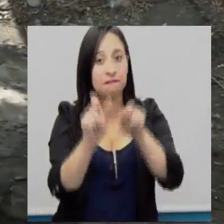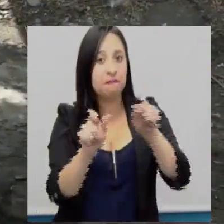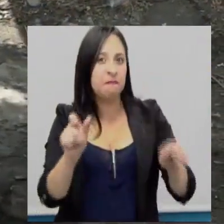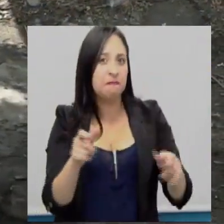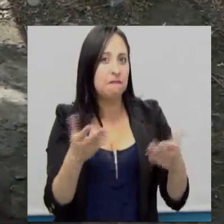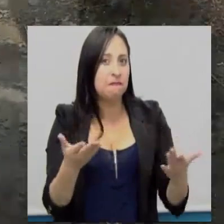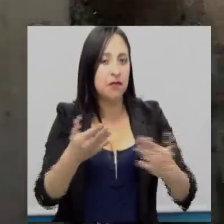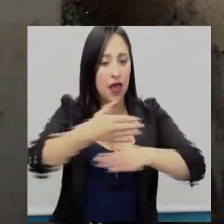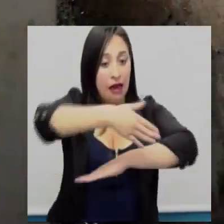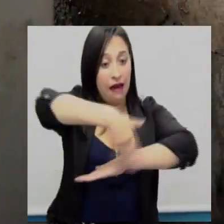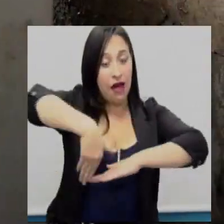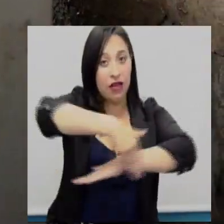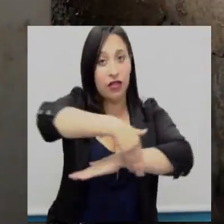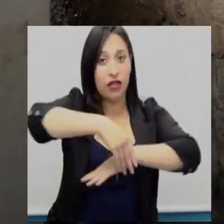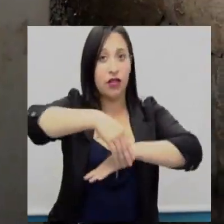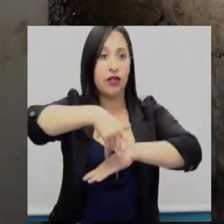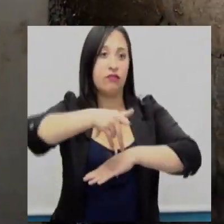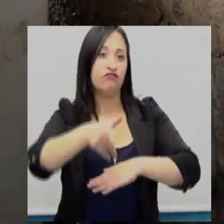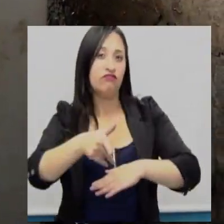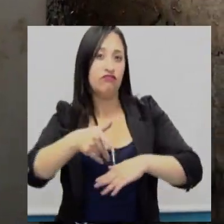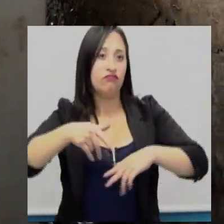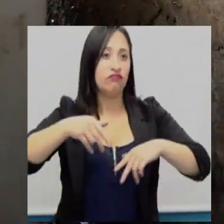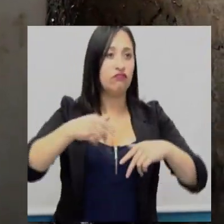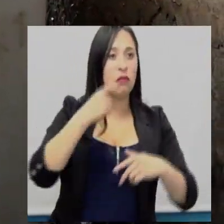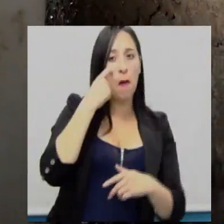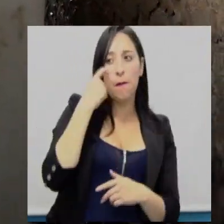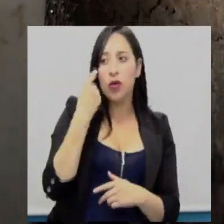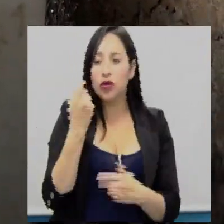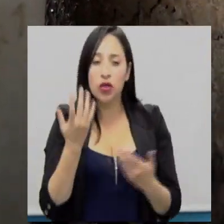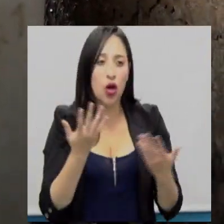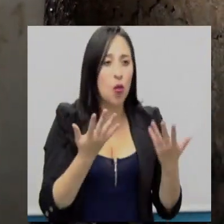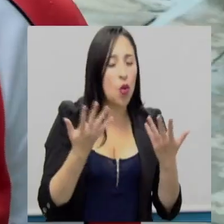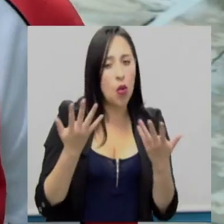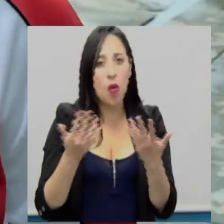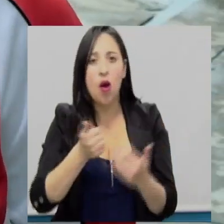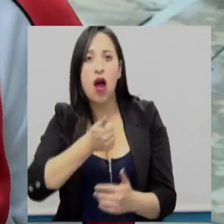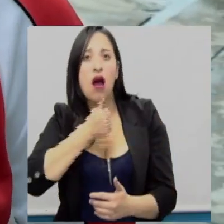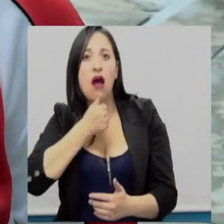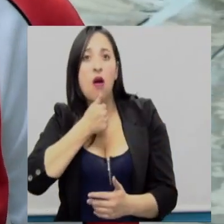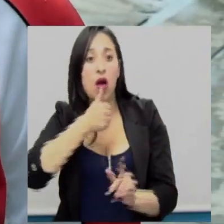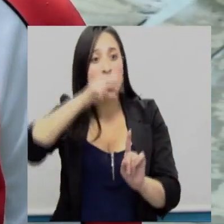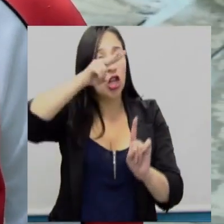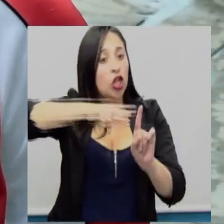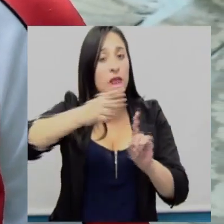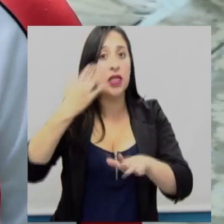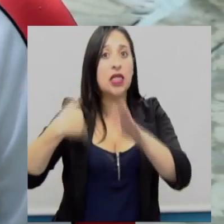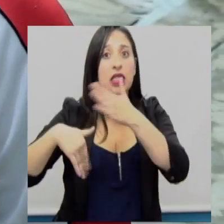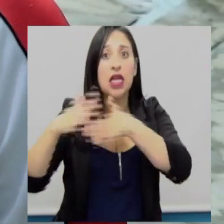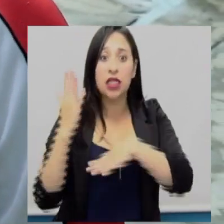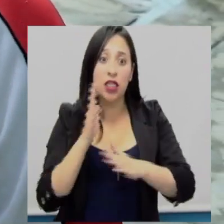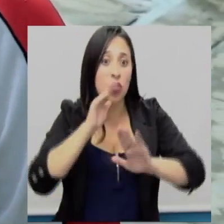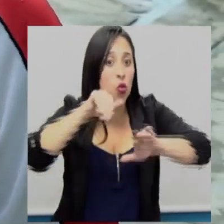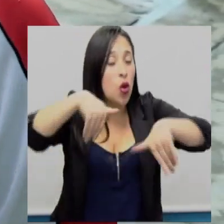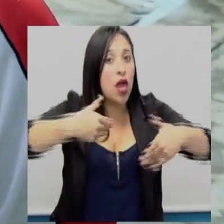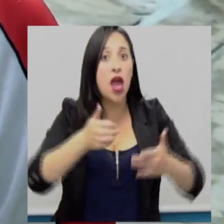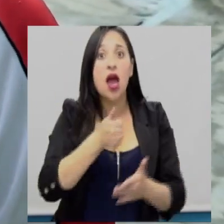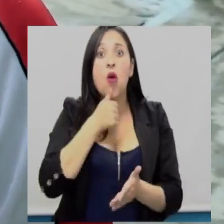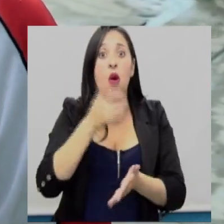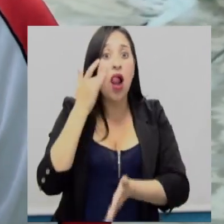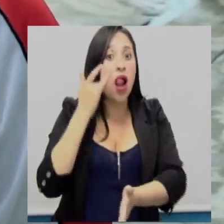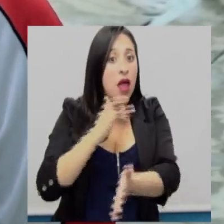gente se toma a las calles de los barrios tradicionales para tratar de conseguir agua. Tenemos más de 2 meses sin agua